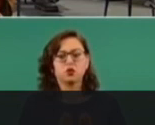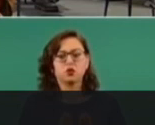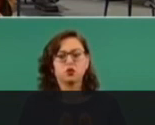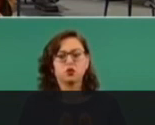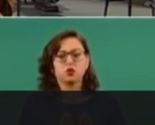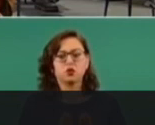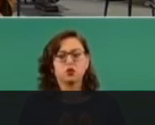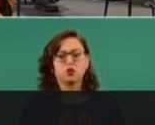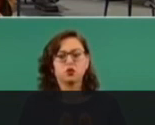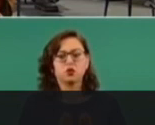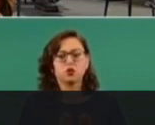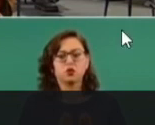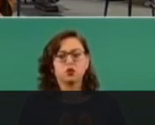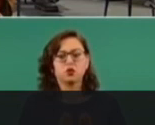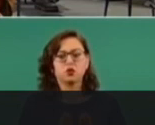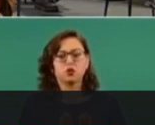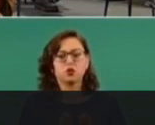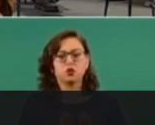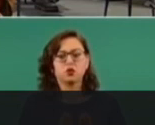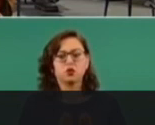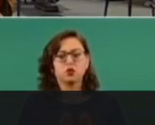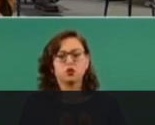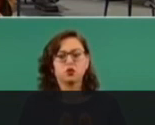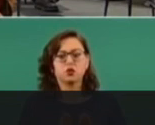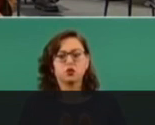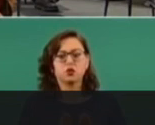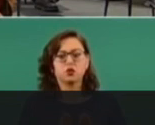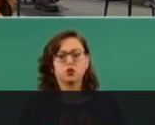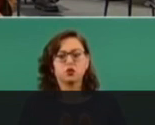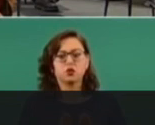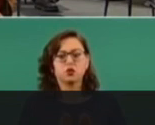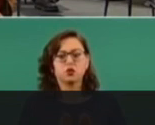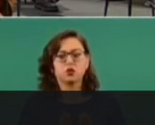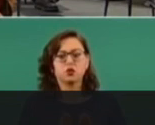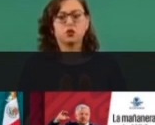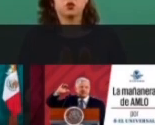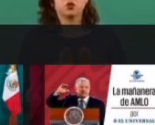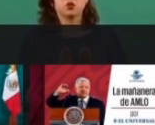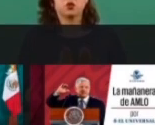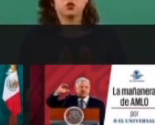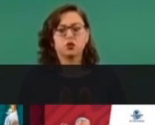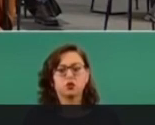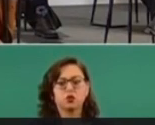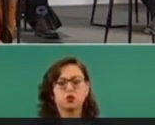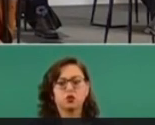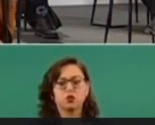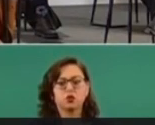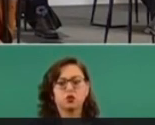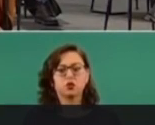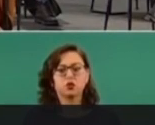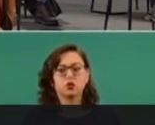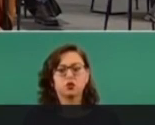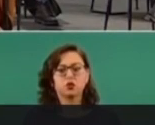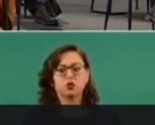de intereses particulares de los prianistas que quieren seguir haciendo de las suyas a costa de las y los mexicanos.